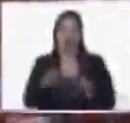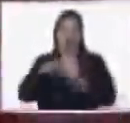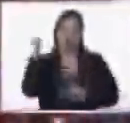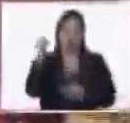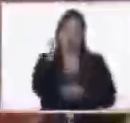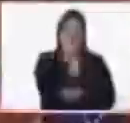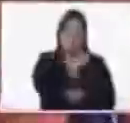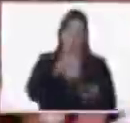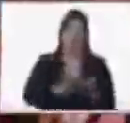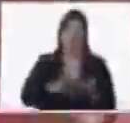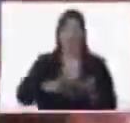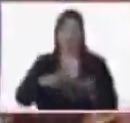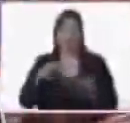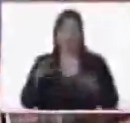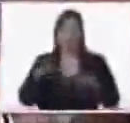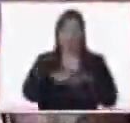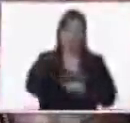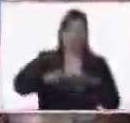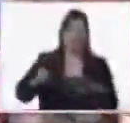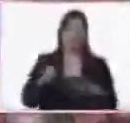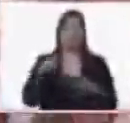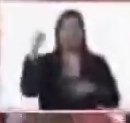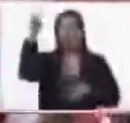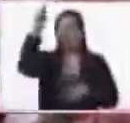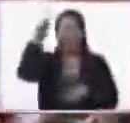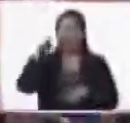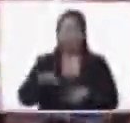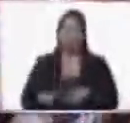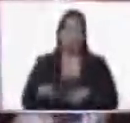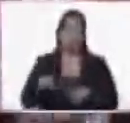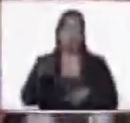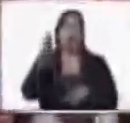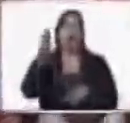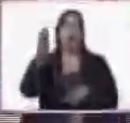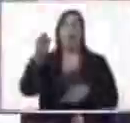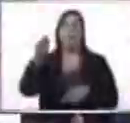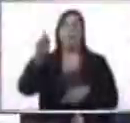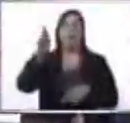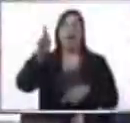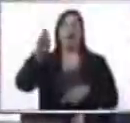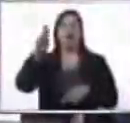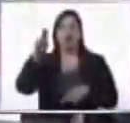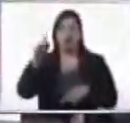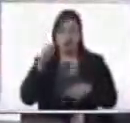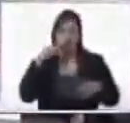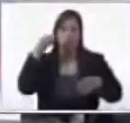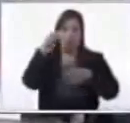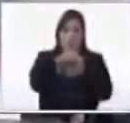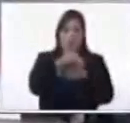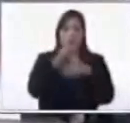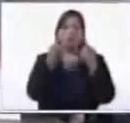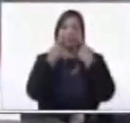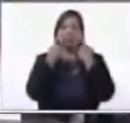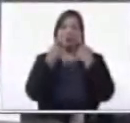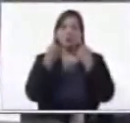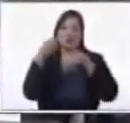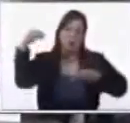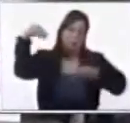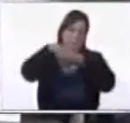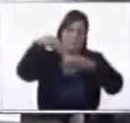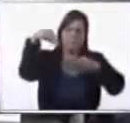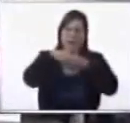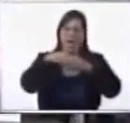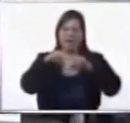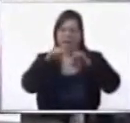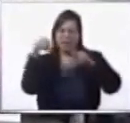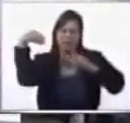homicidios, atracos, día por día en Baruta. Yo voy para Baruta, me voy a meter en el